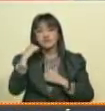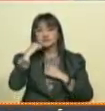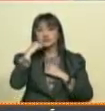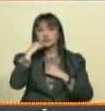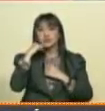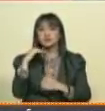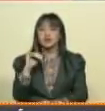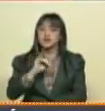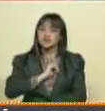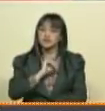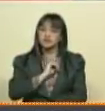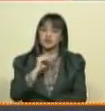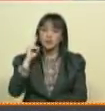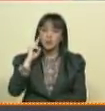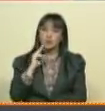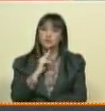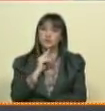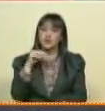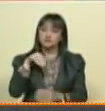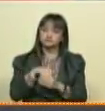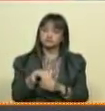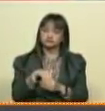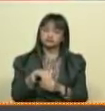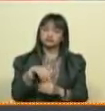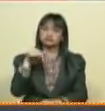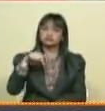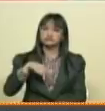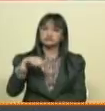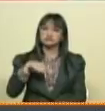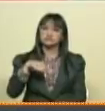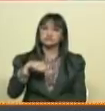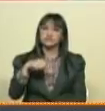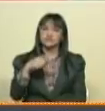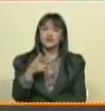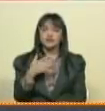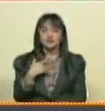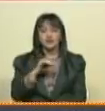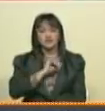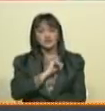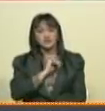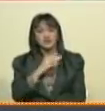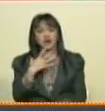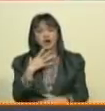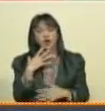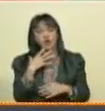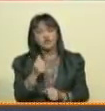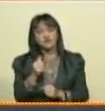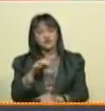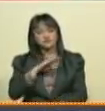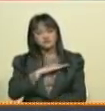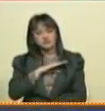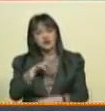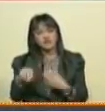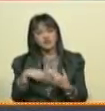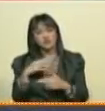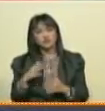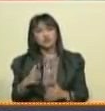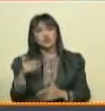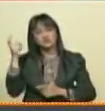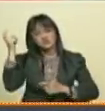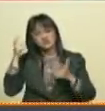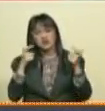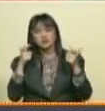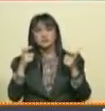identidad bolivariana, nuestra identidad, los que creemos profundamente en esta causa, nuestra identidad